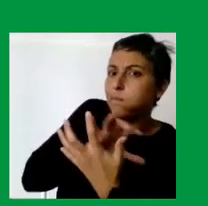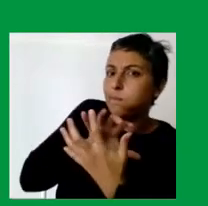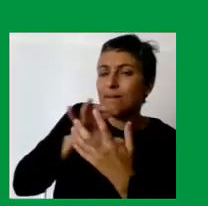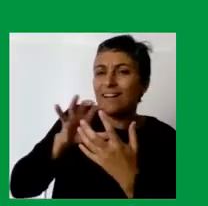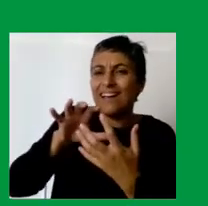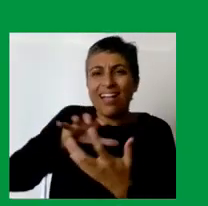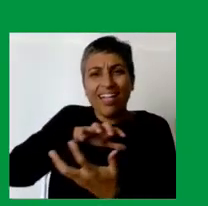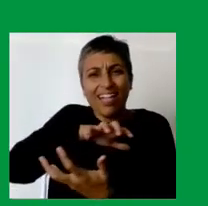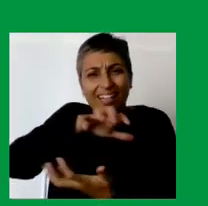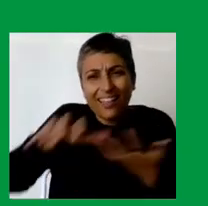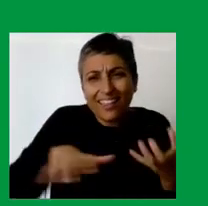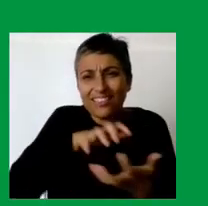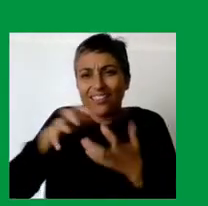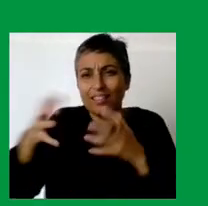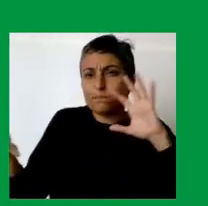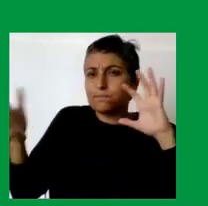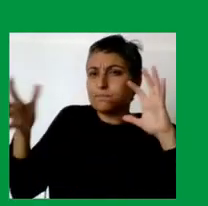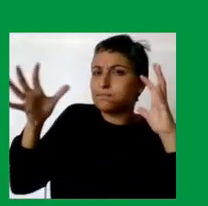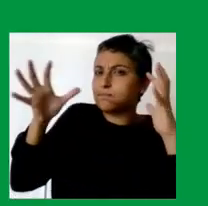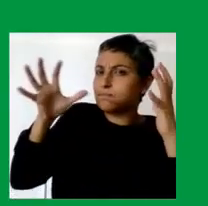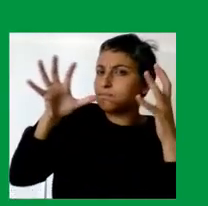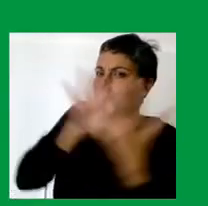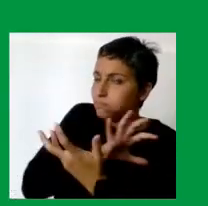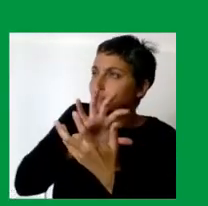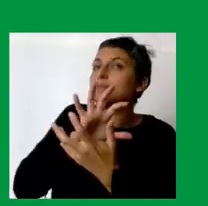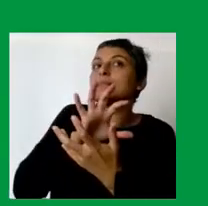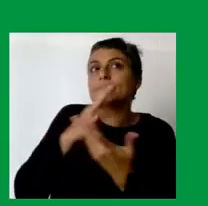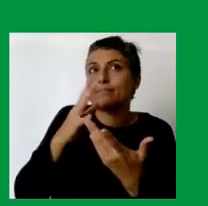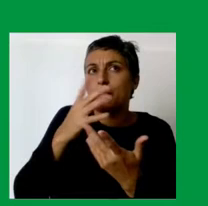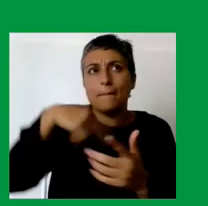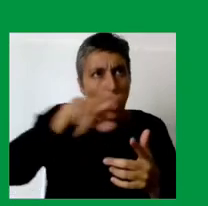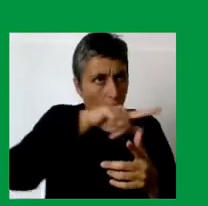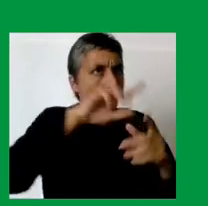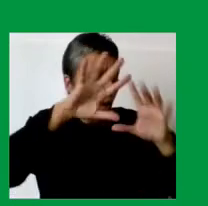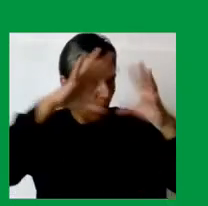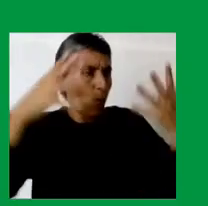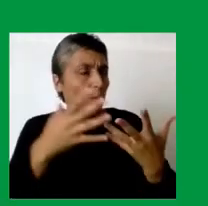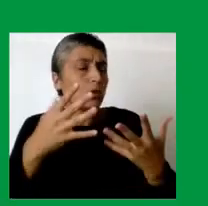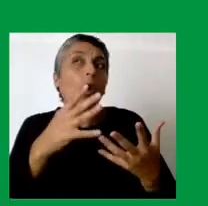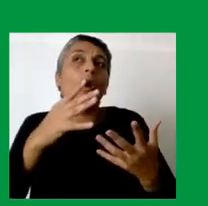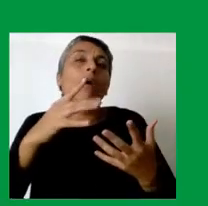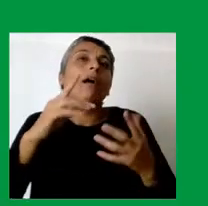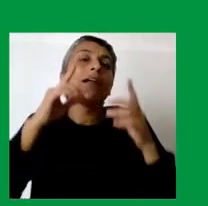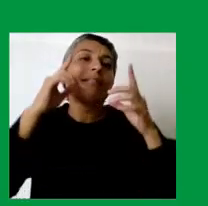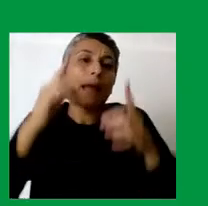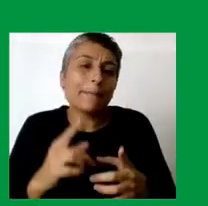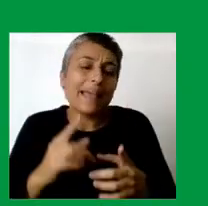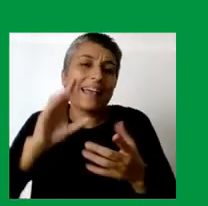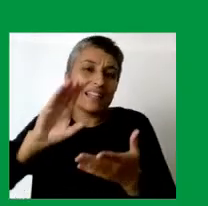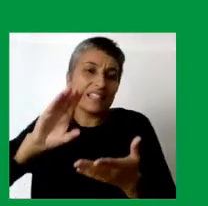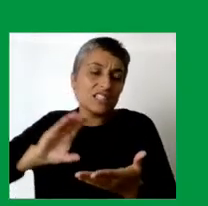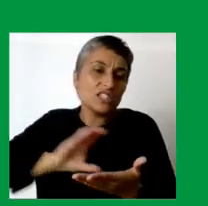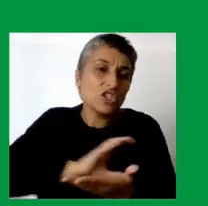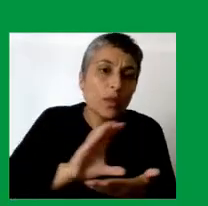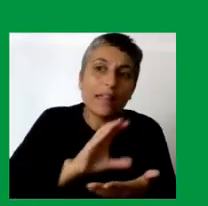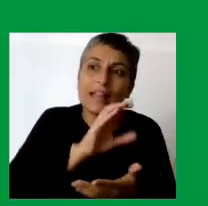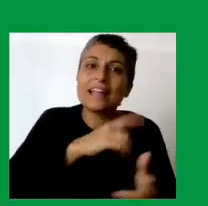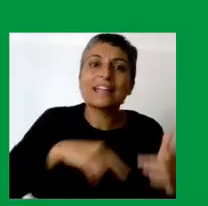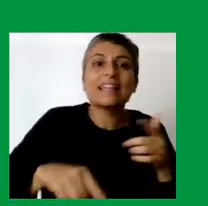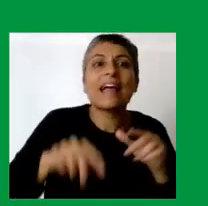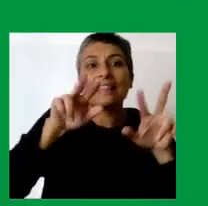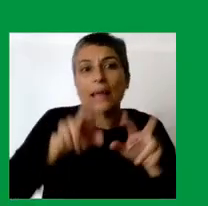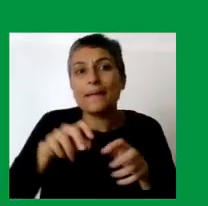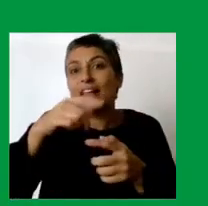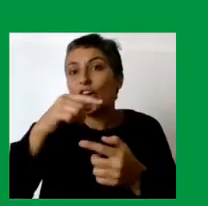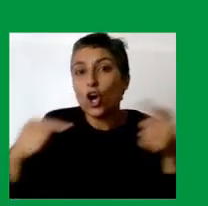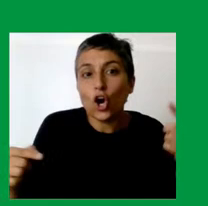crisis climática, que es algo global. Después, por supuesto, también la ciudadanía implica las cuestiones